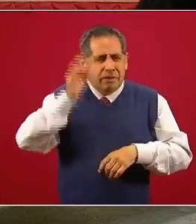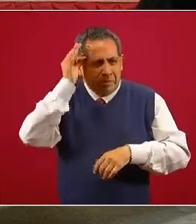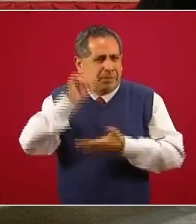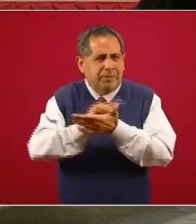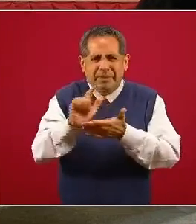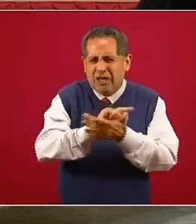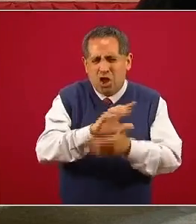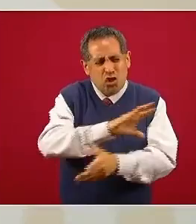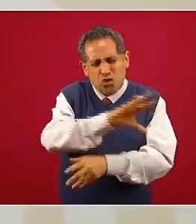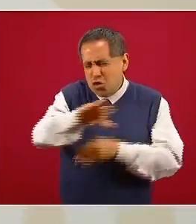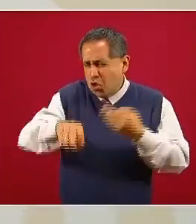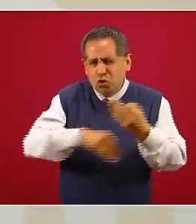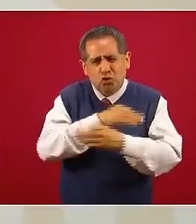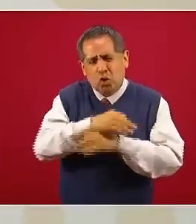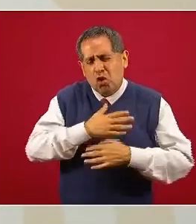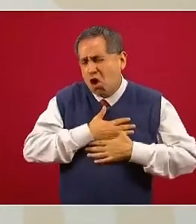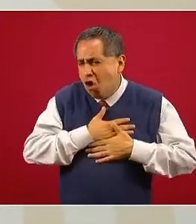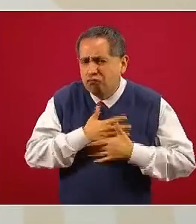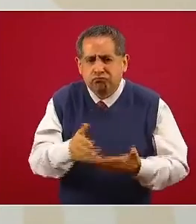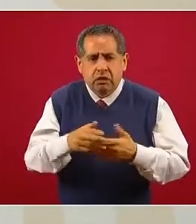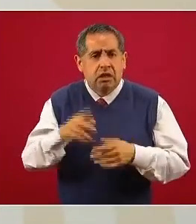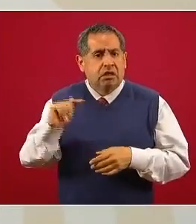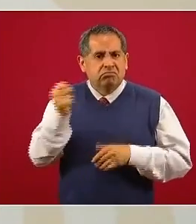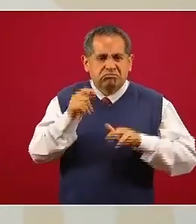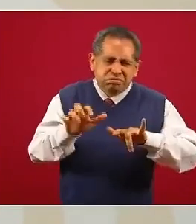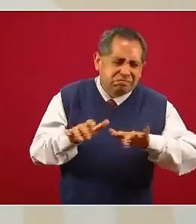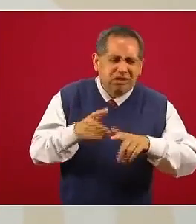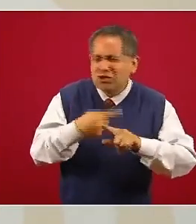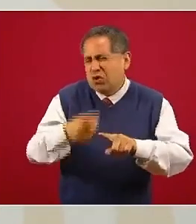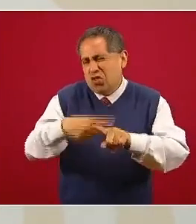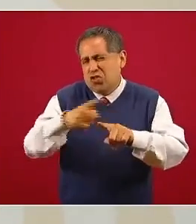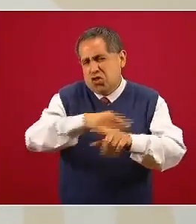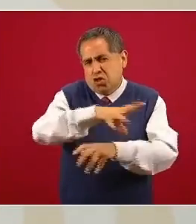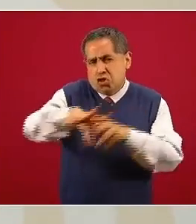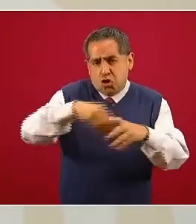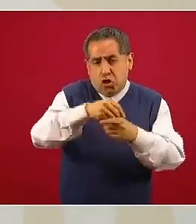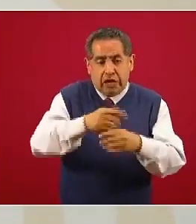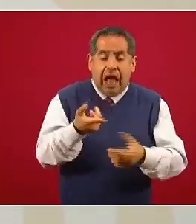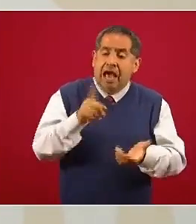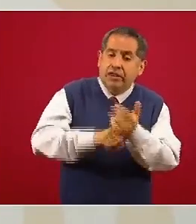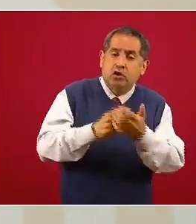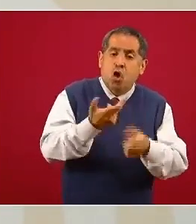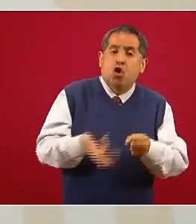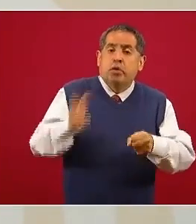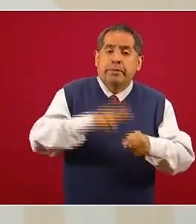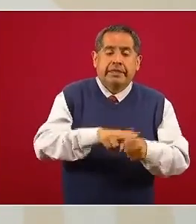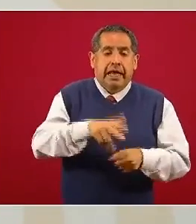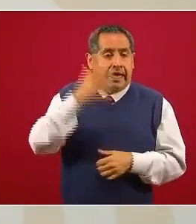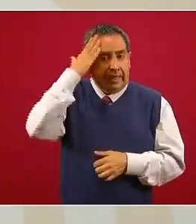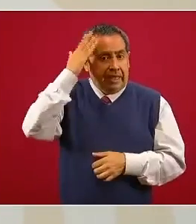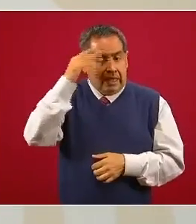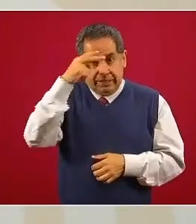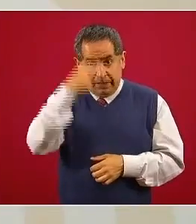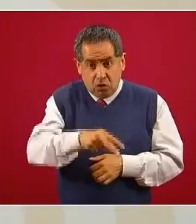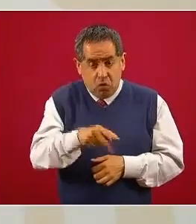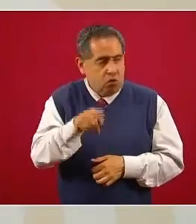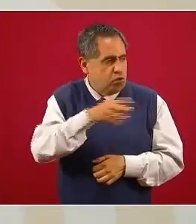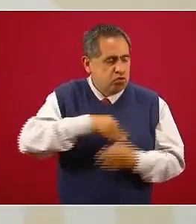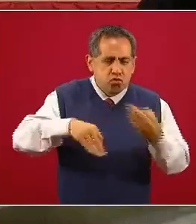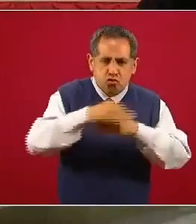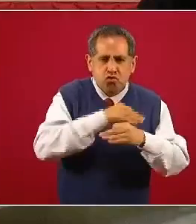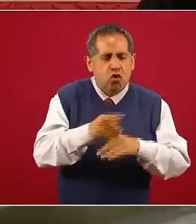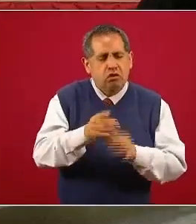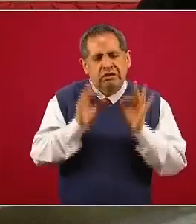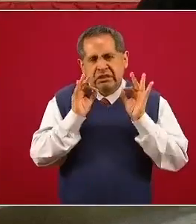de mantenimiento, etcétera, técnicos, todos los que formamos el Hospital General de México, todos se volcaron a